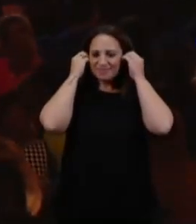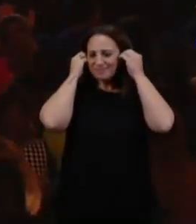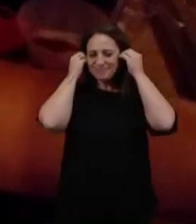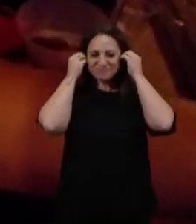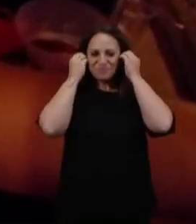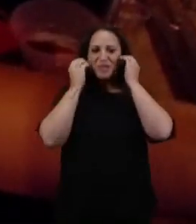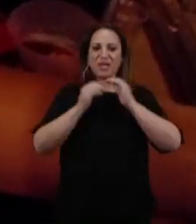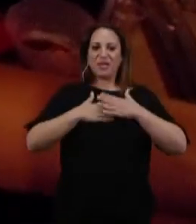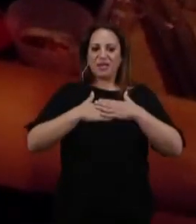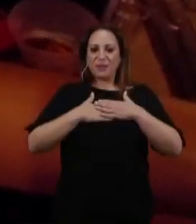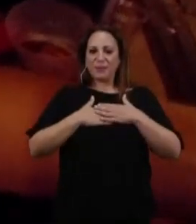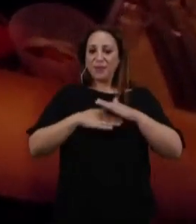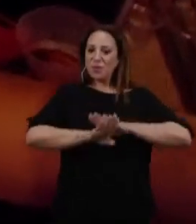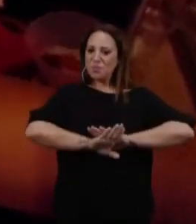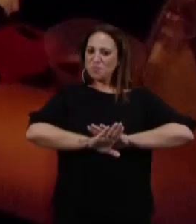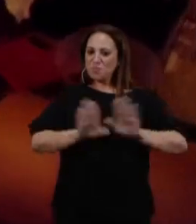Bueno.